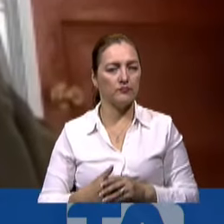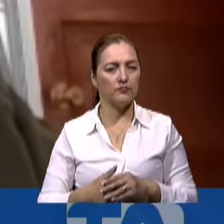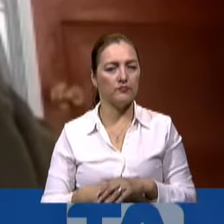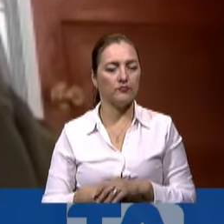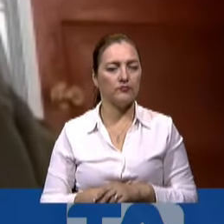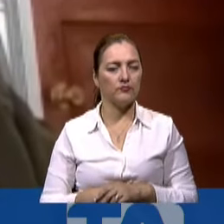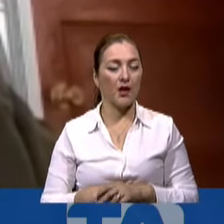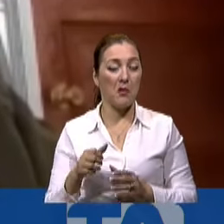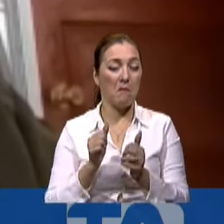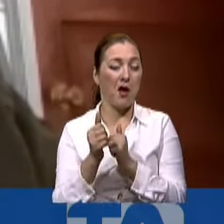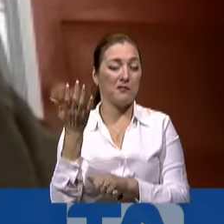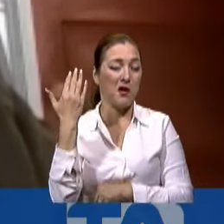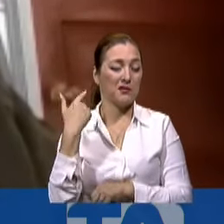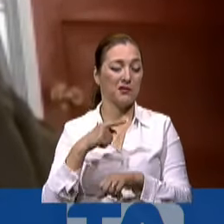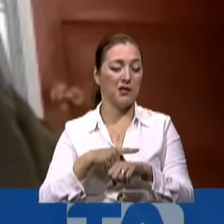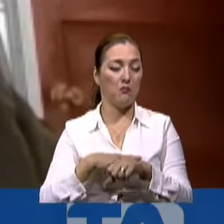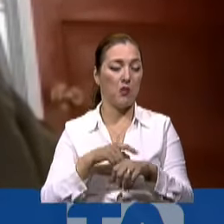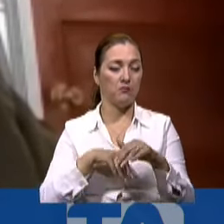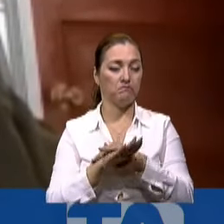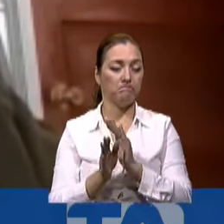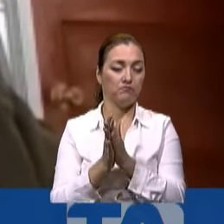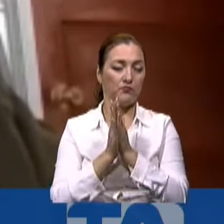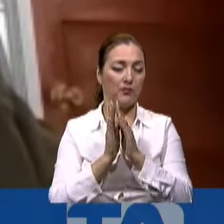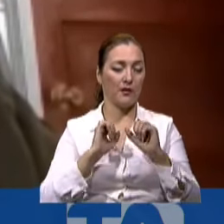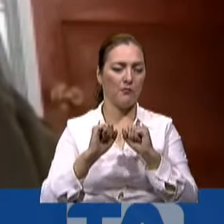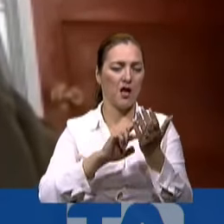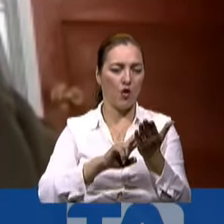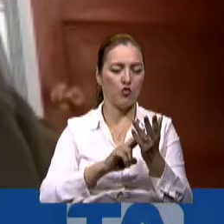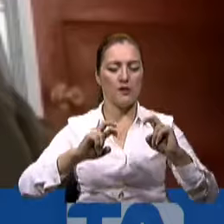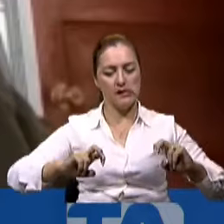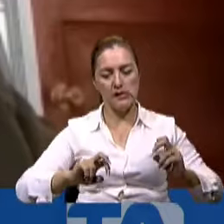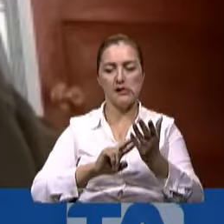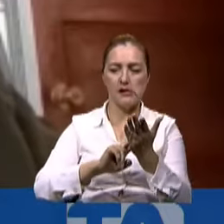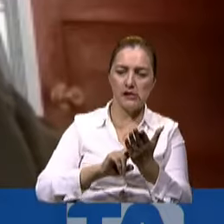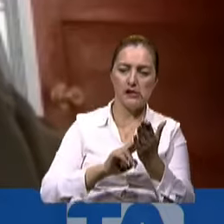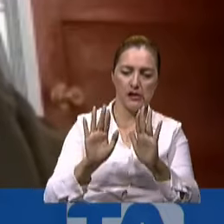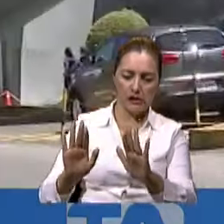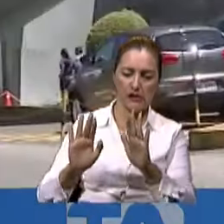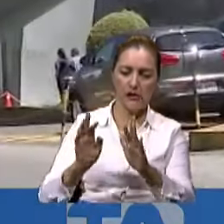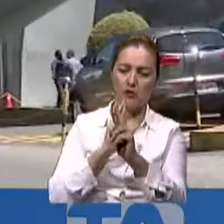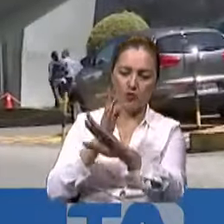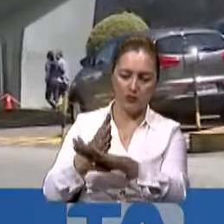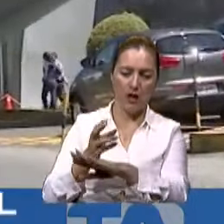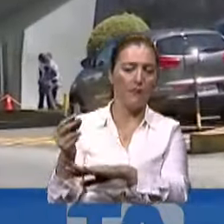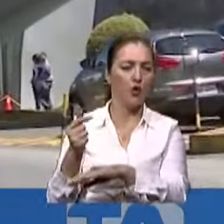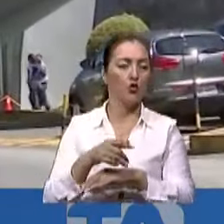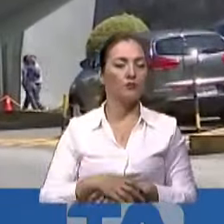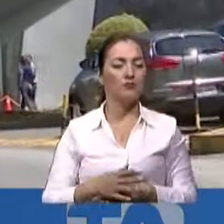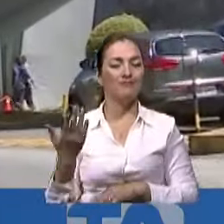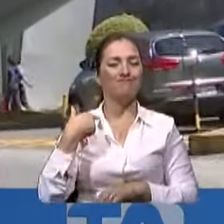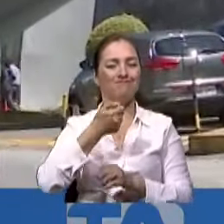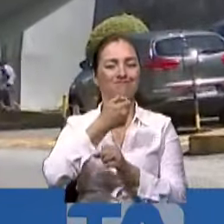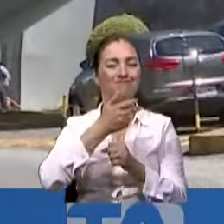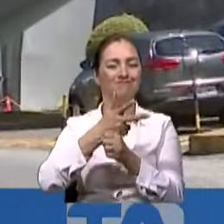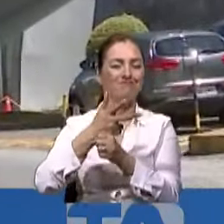mucho tiempo desde que eso se ingresó, hemos tenido incluso algunas reuniones para poder dar una respuesta pronta, ¿no? En un reportaje anterior,